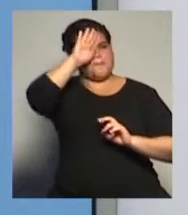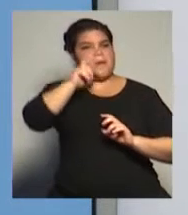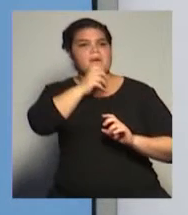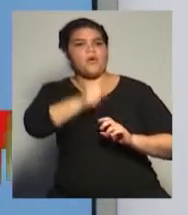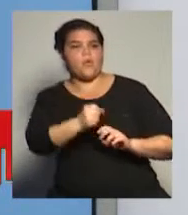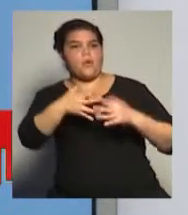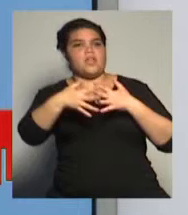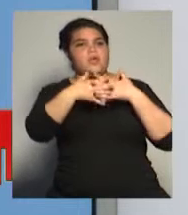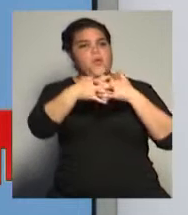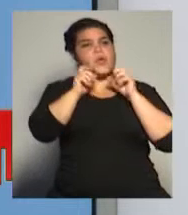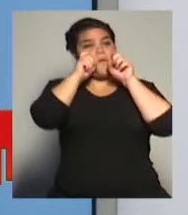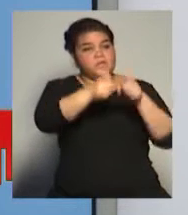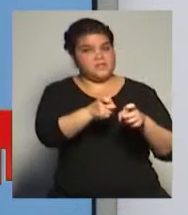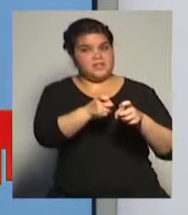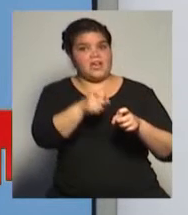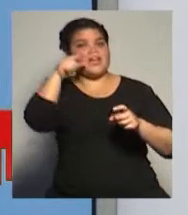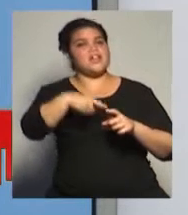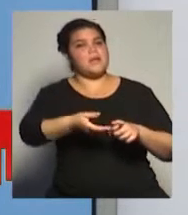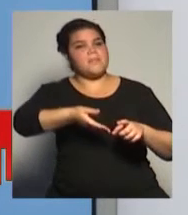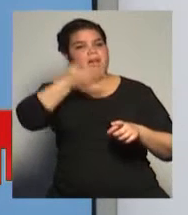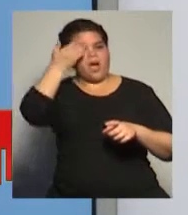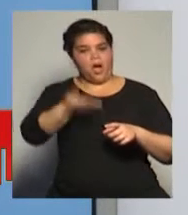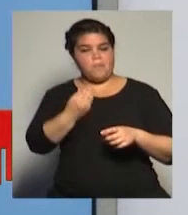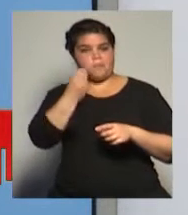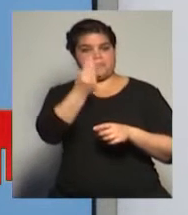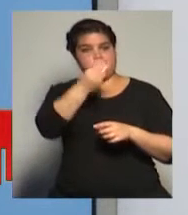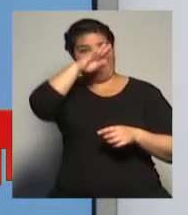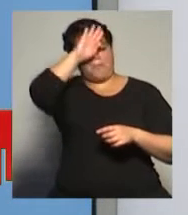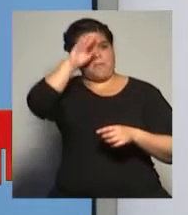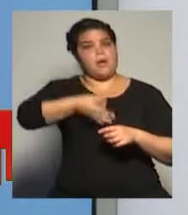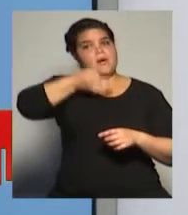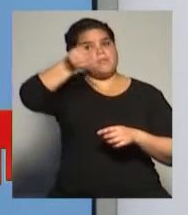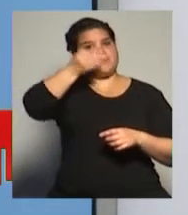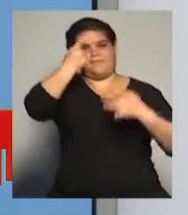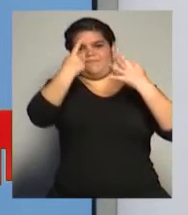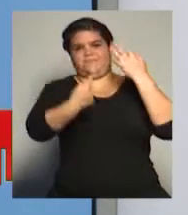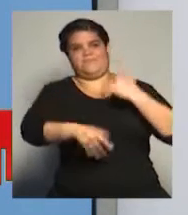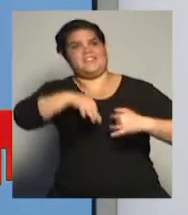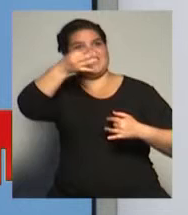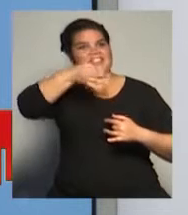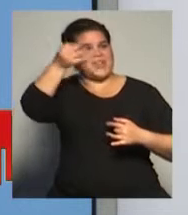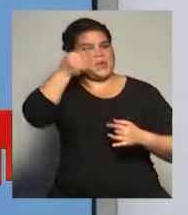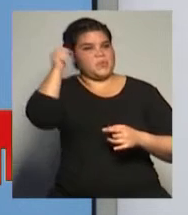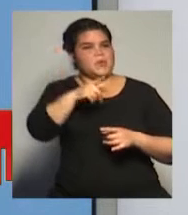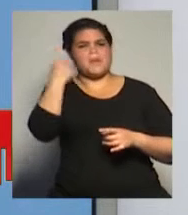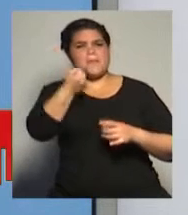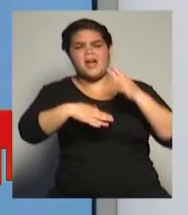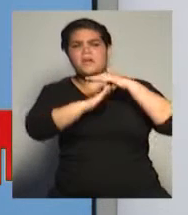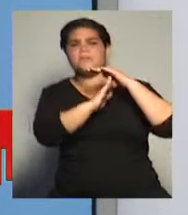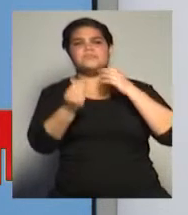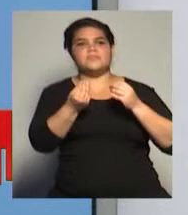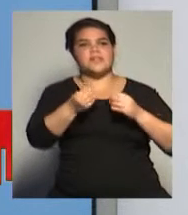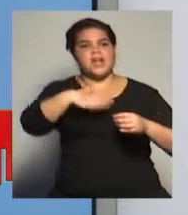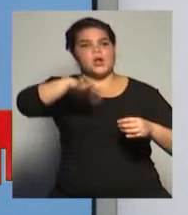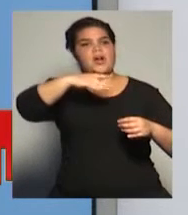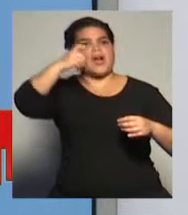a los Estados Unidos y sobre todo el discurso que dio el Papa, la gran cantidad de discursos que dio allí en los Estados Unidos, pero el más importante allí en el Capitolio.